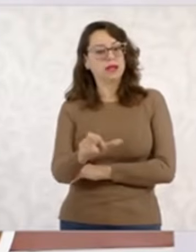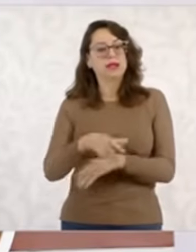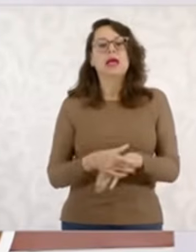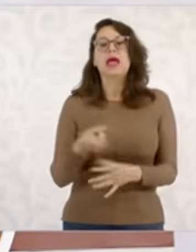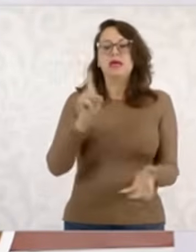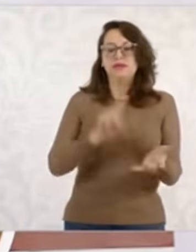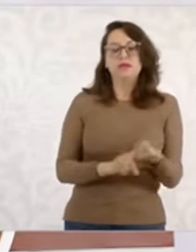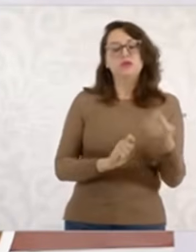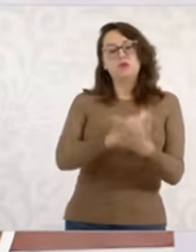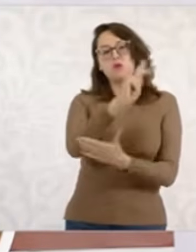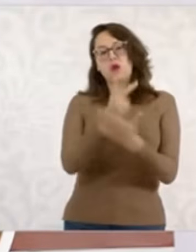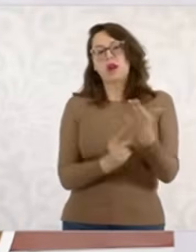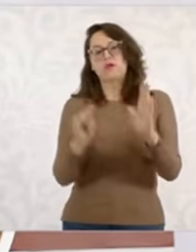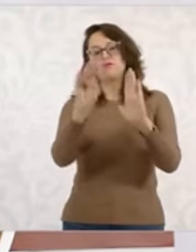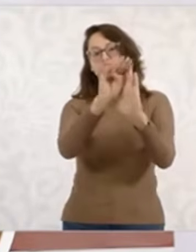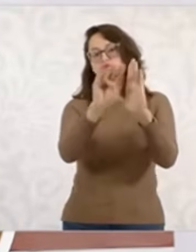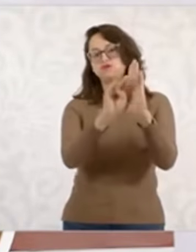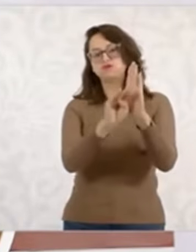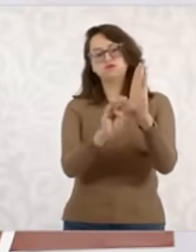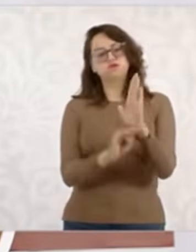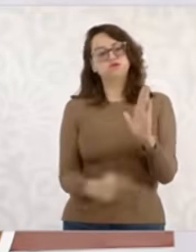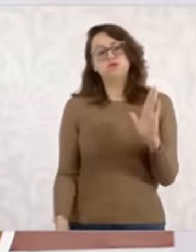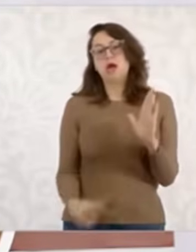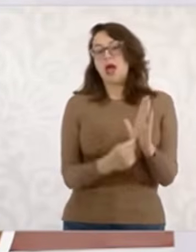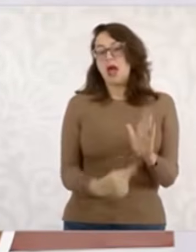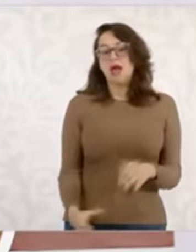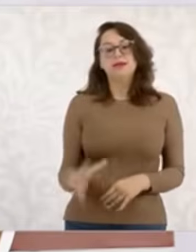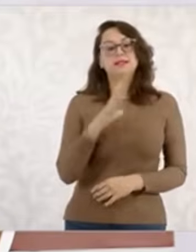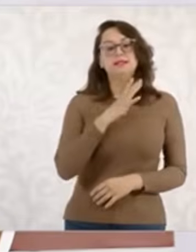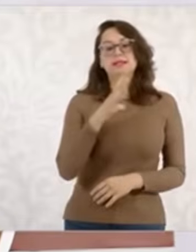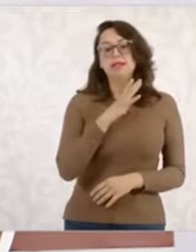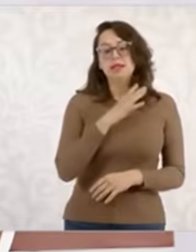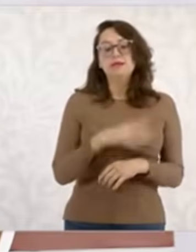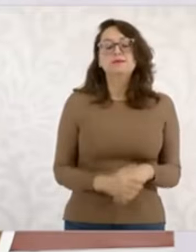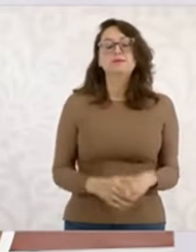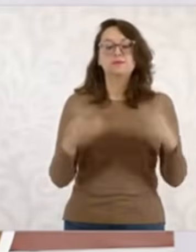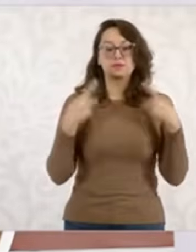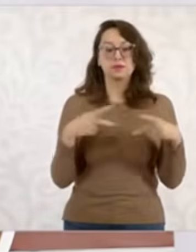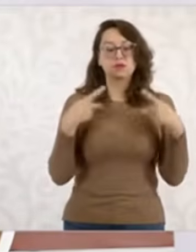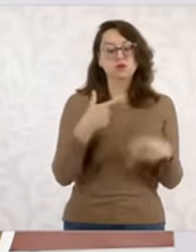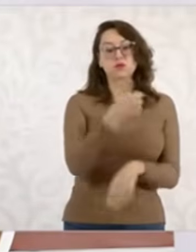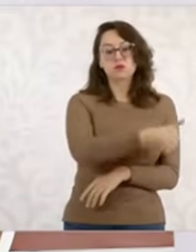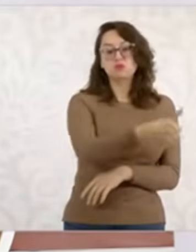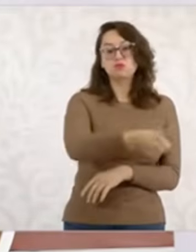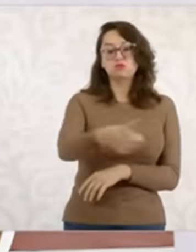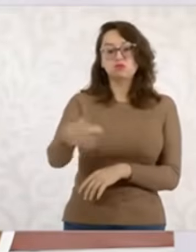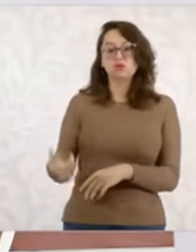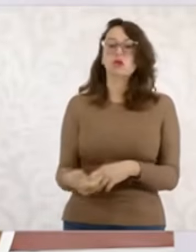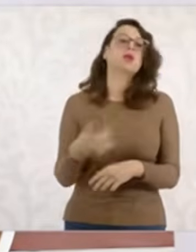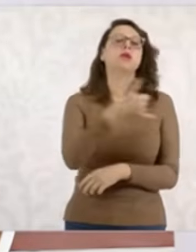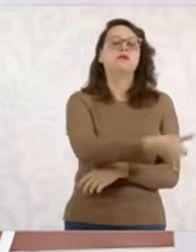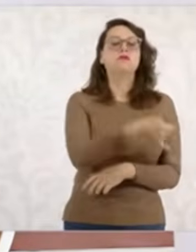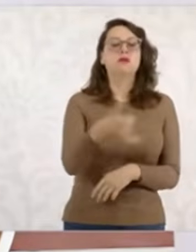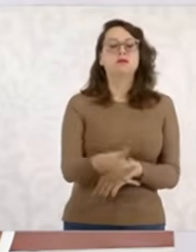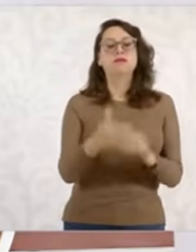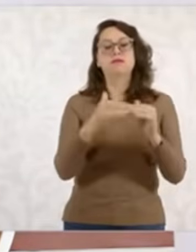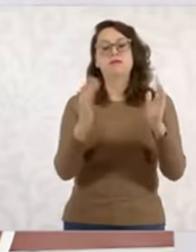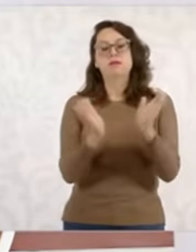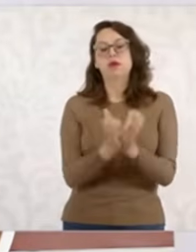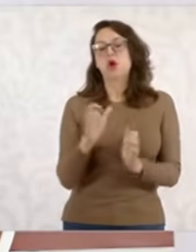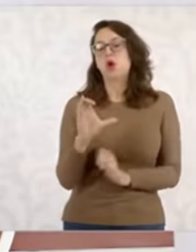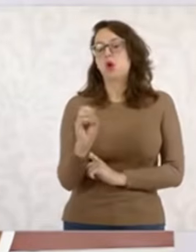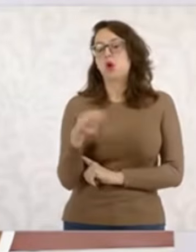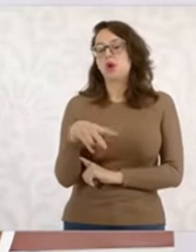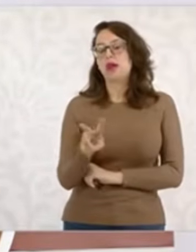bienestar y ya lleva a cada una de las instituciones, Infonavit, Foviste,